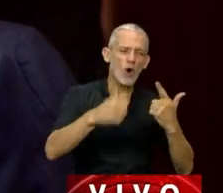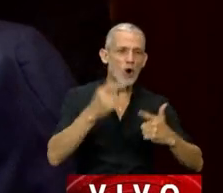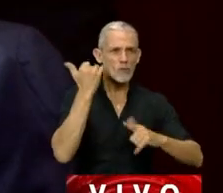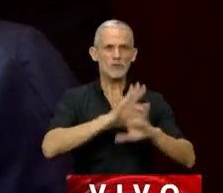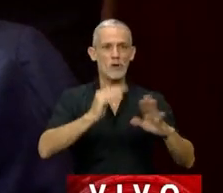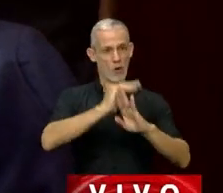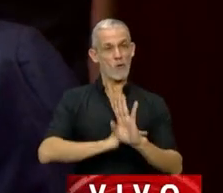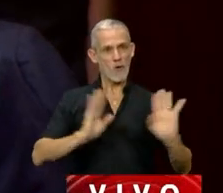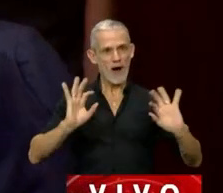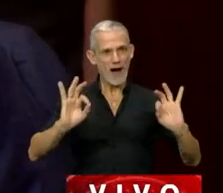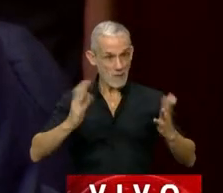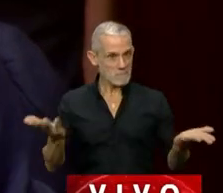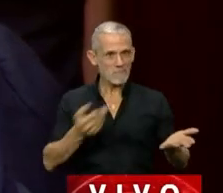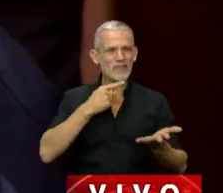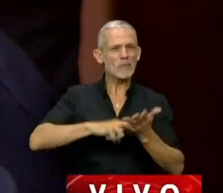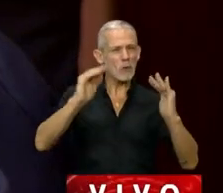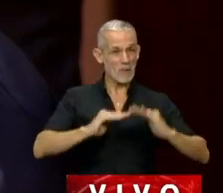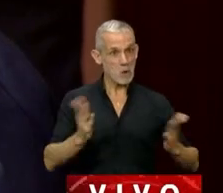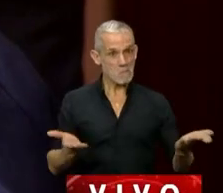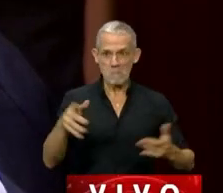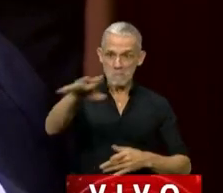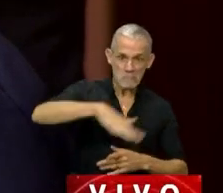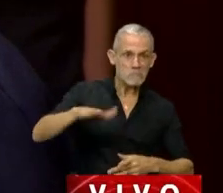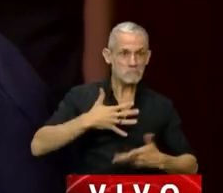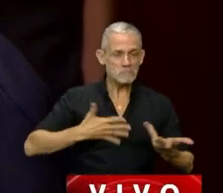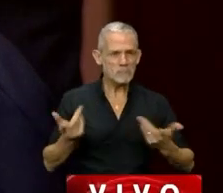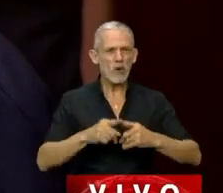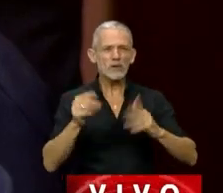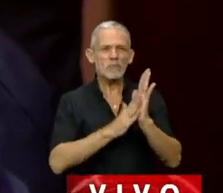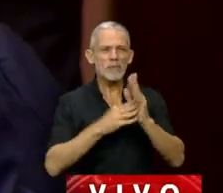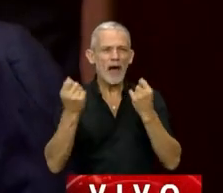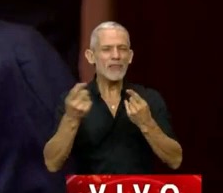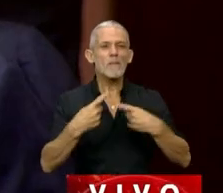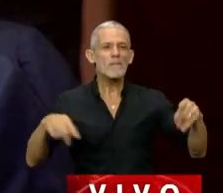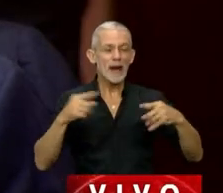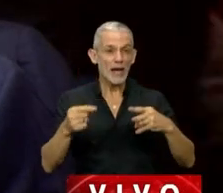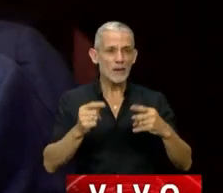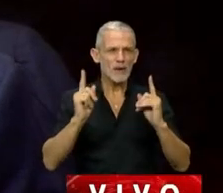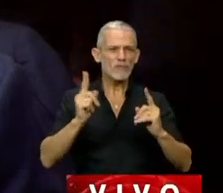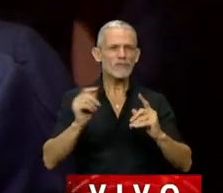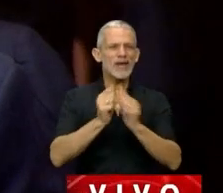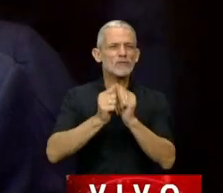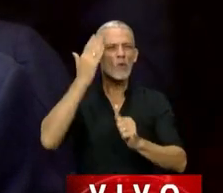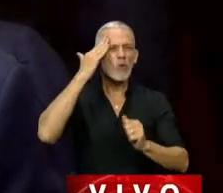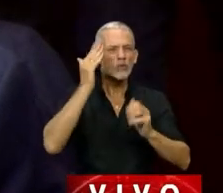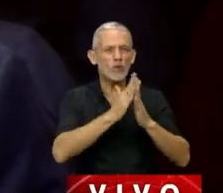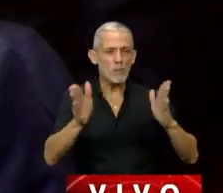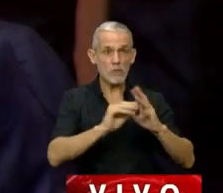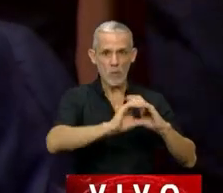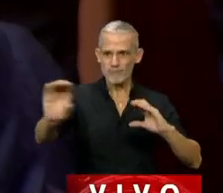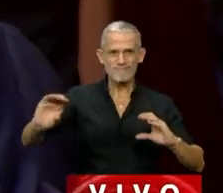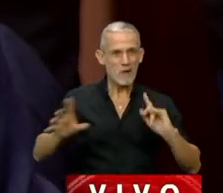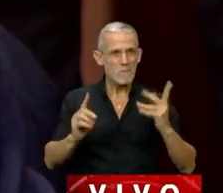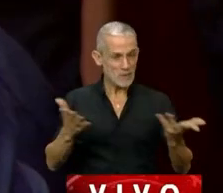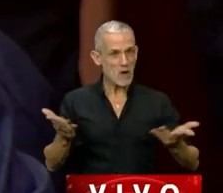autónomos, con una agenda con lo que es la garantía de los recursos para el sostenimiento de la industria cultural. He escuchado